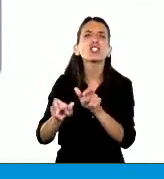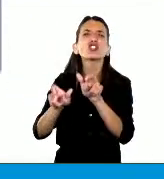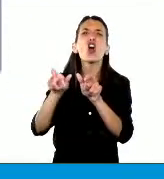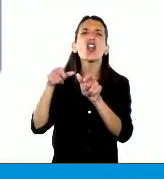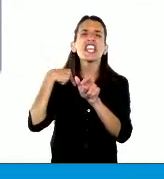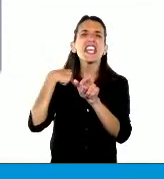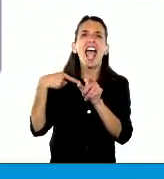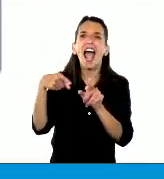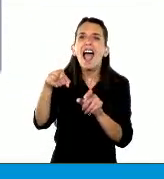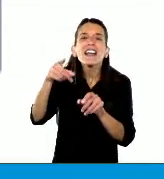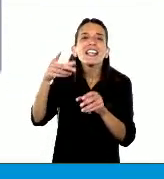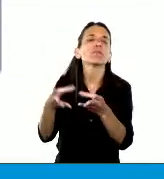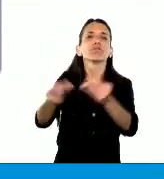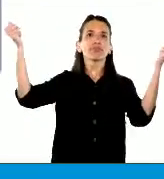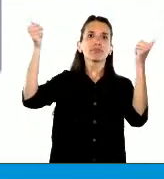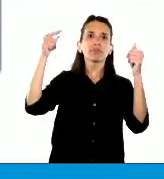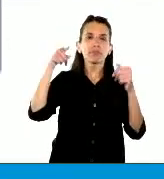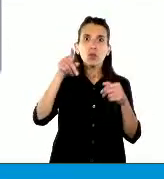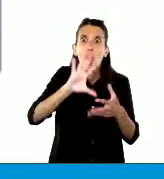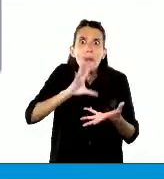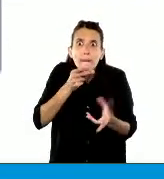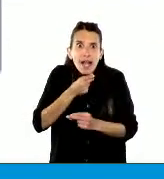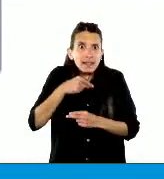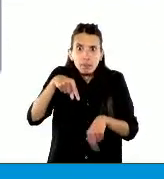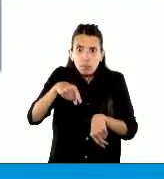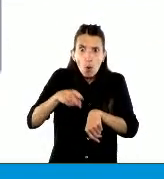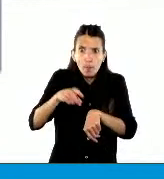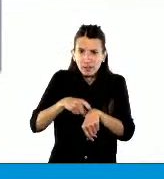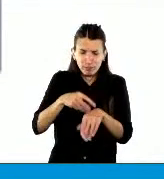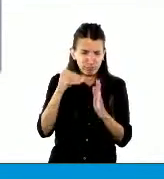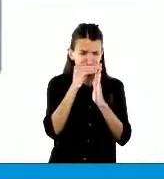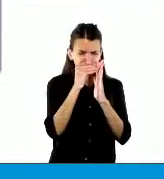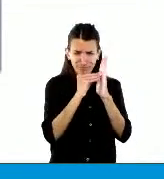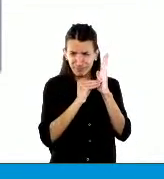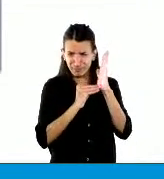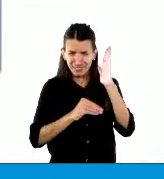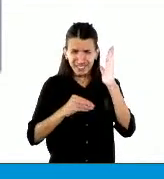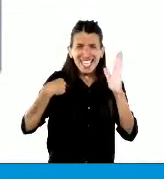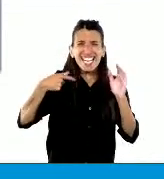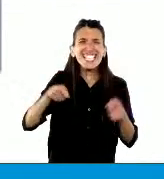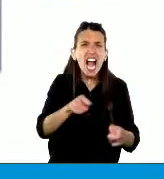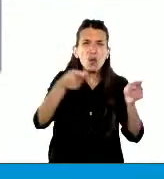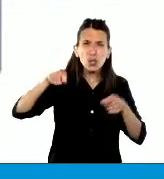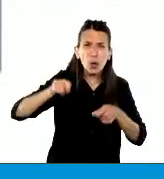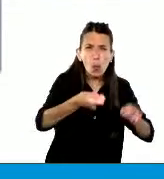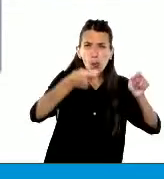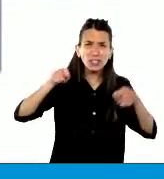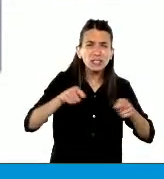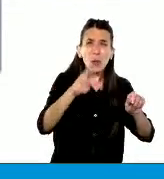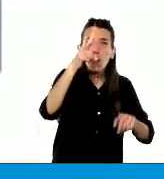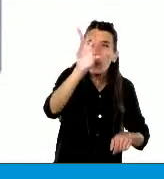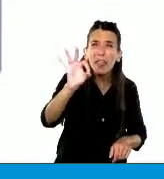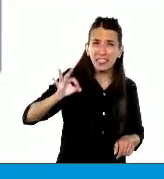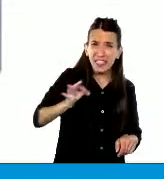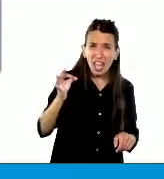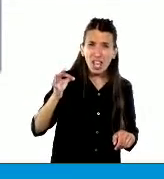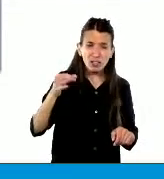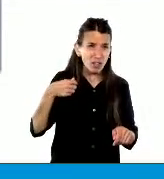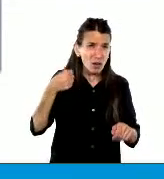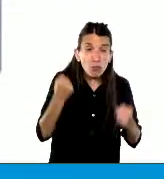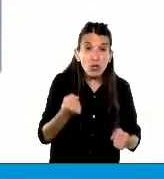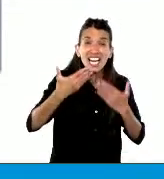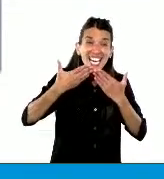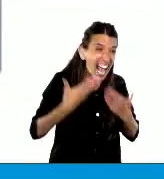más que empezar de abajo con nuevas formas, porque las causas que hace más de 20 años mueven la resistencia del pueblo argentino